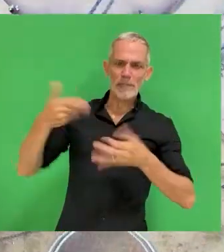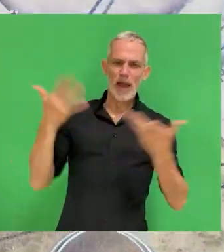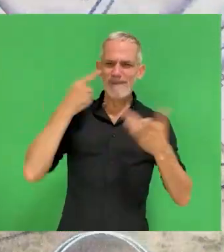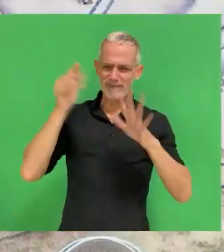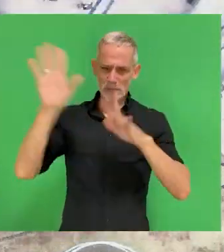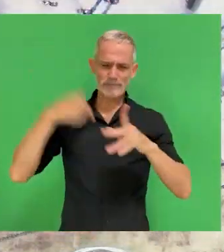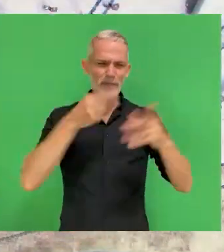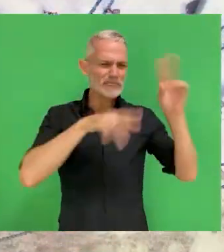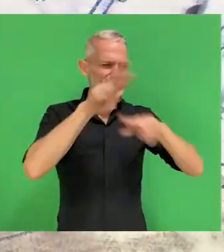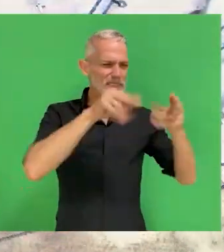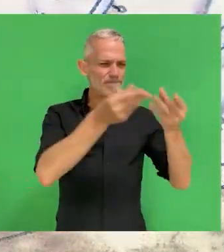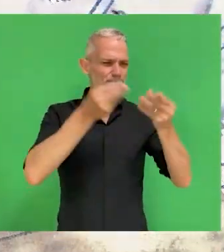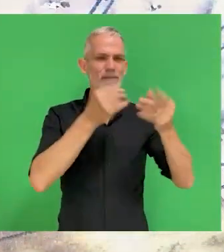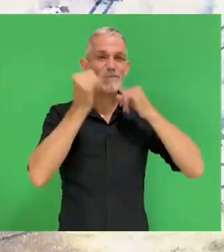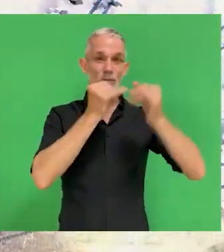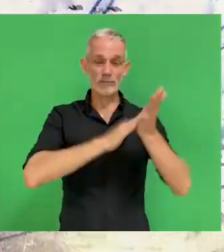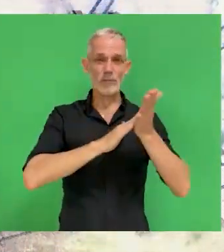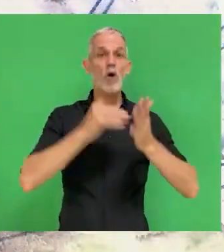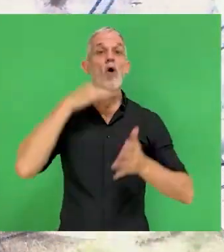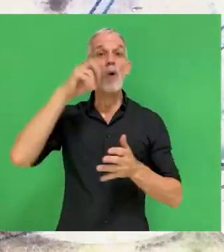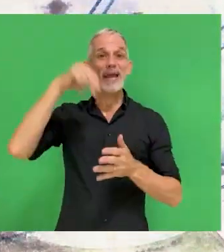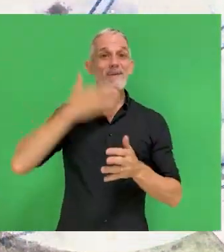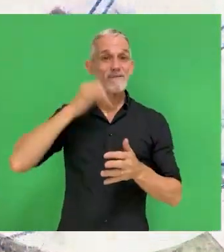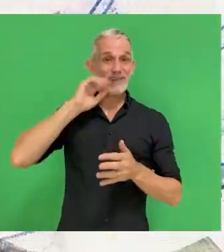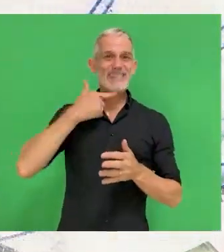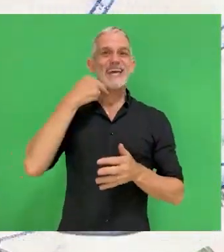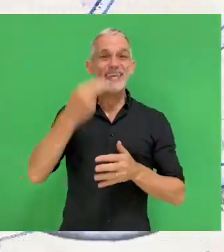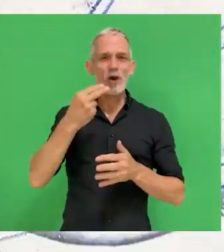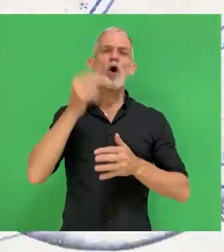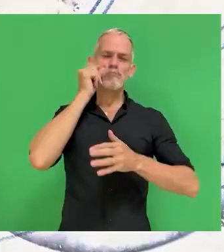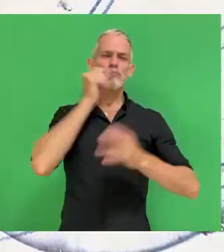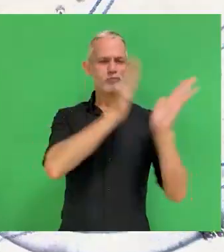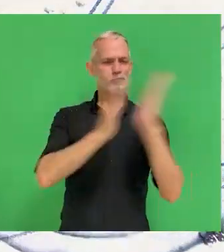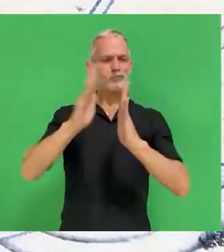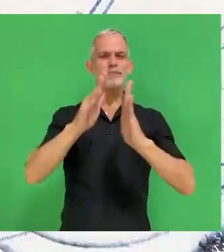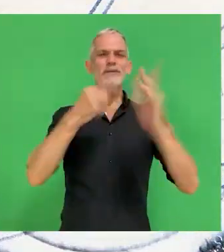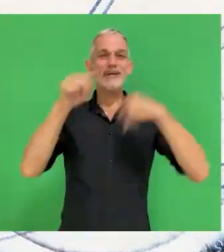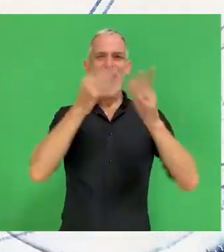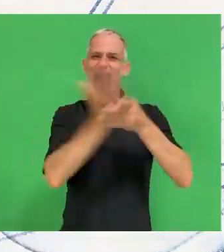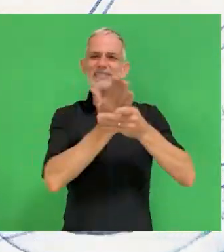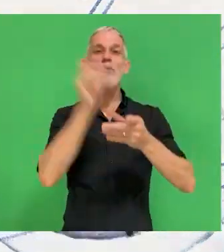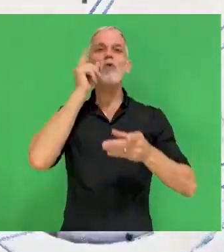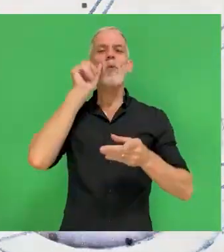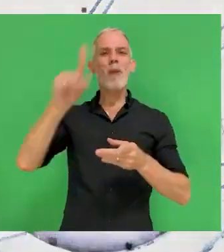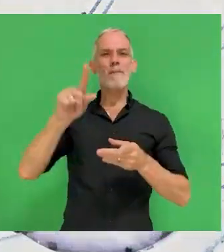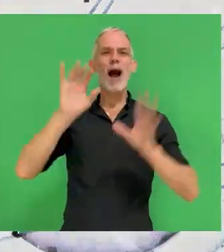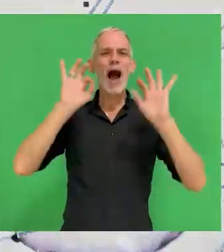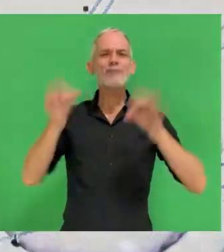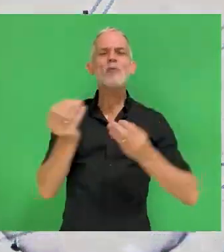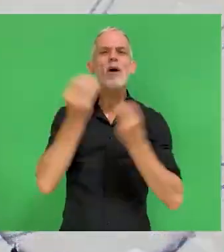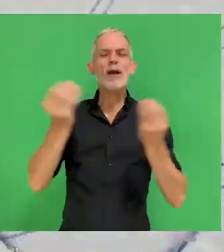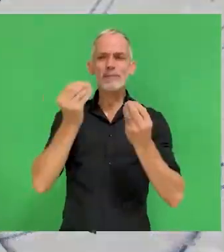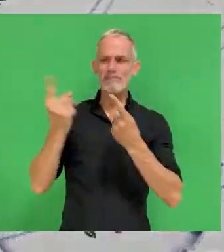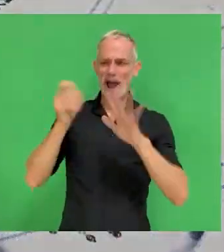hacía. Joaquín Frías fue el gestor del archivo de su padre, y de ese modo supo qué era lo que